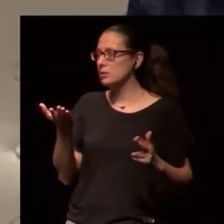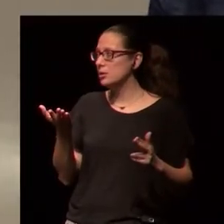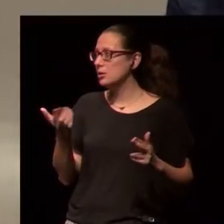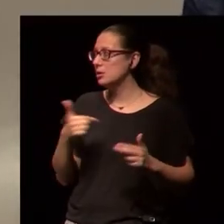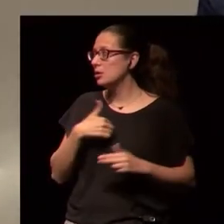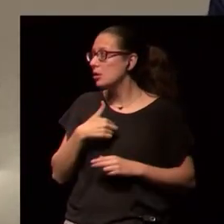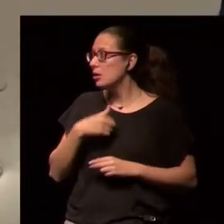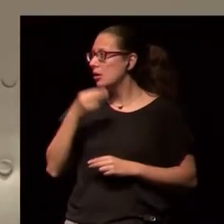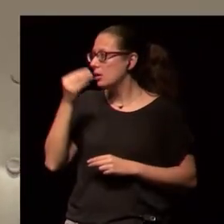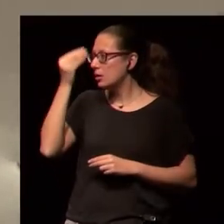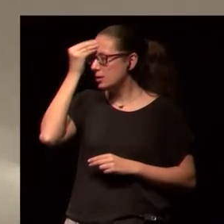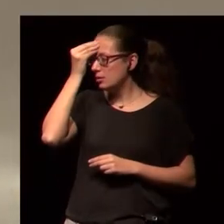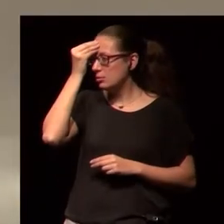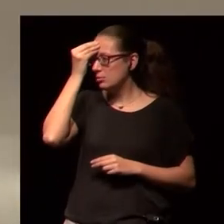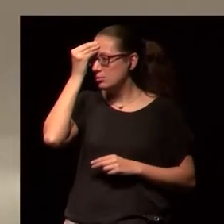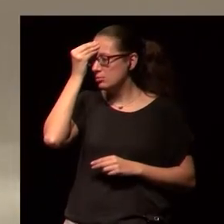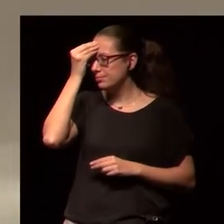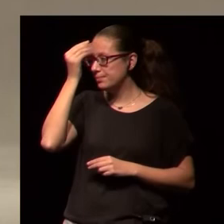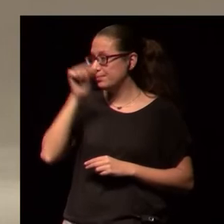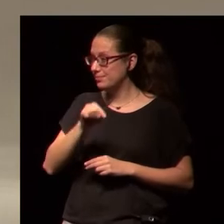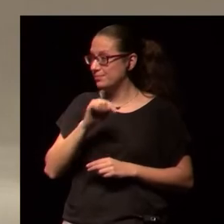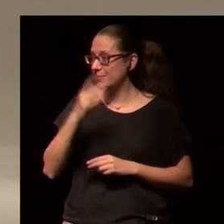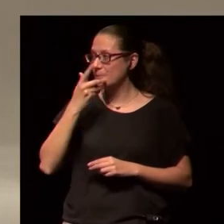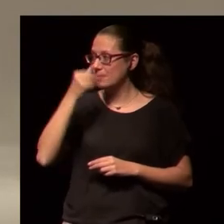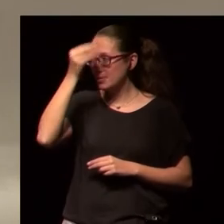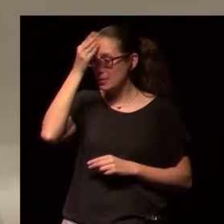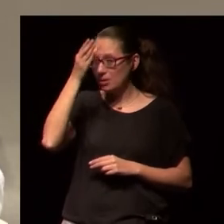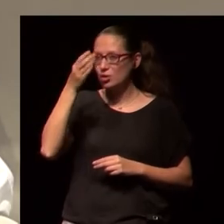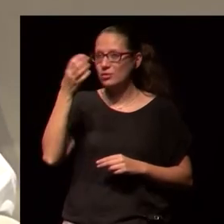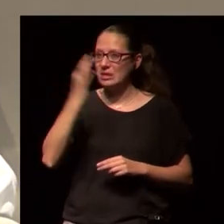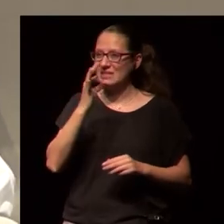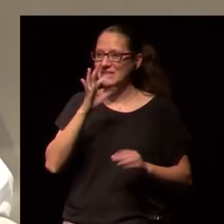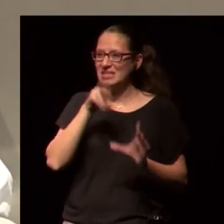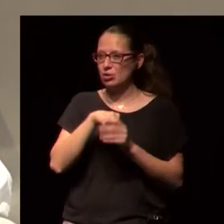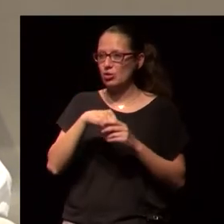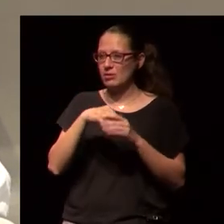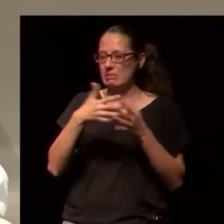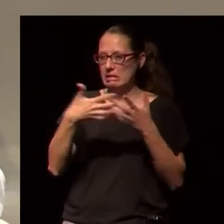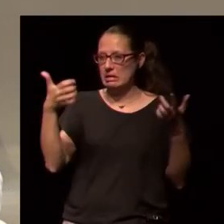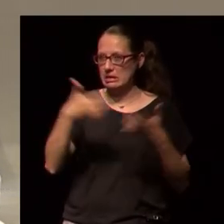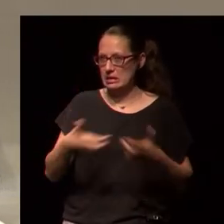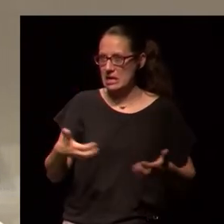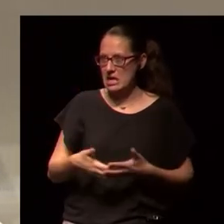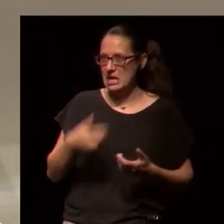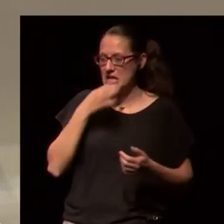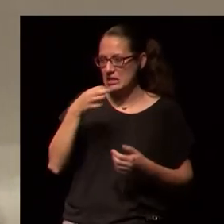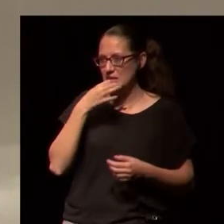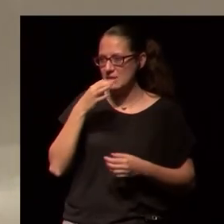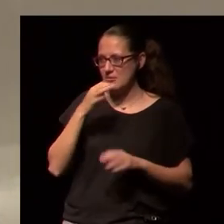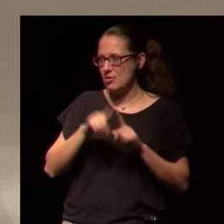que tiene que encontrarse en la narrativa. En la narrativa confusa,